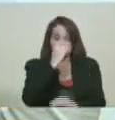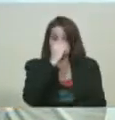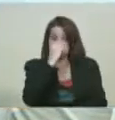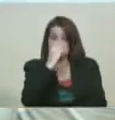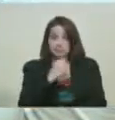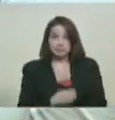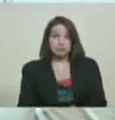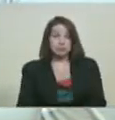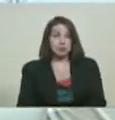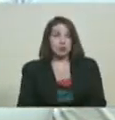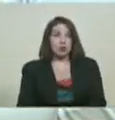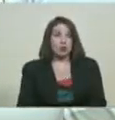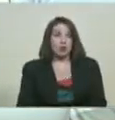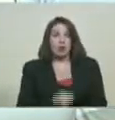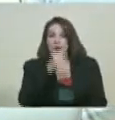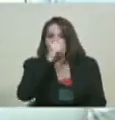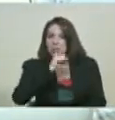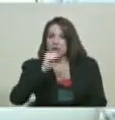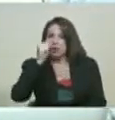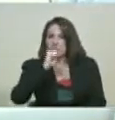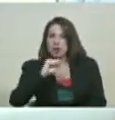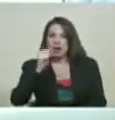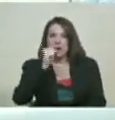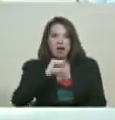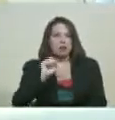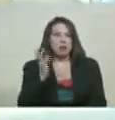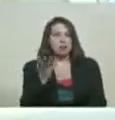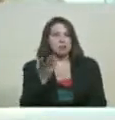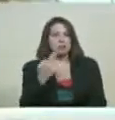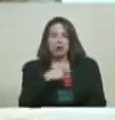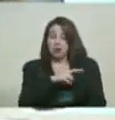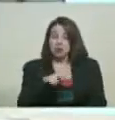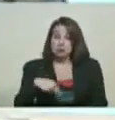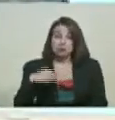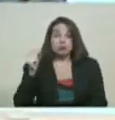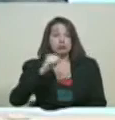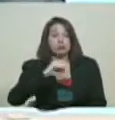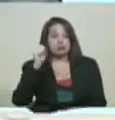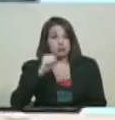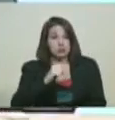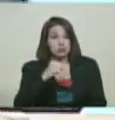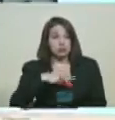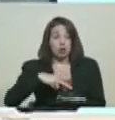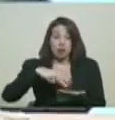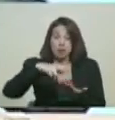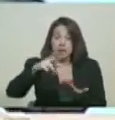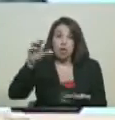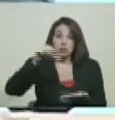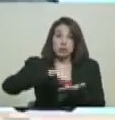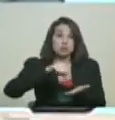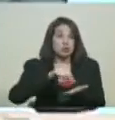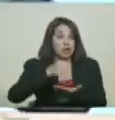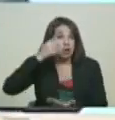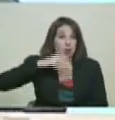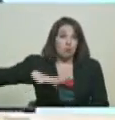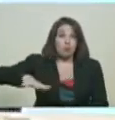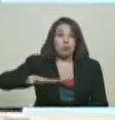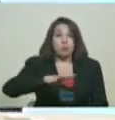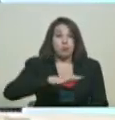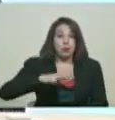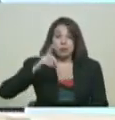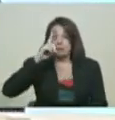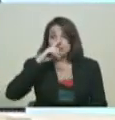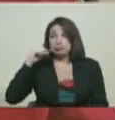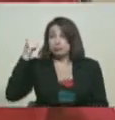comernos un helado de una esquina si nosotros lo que hemos caminado esta ciudad y estos pueblos mil veces